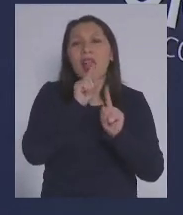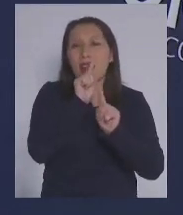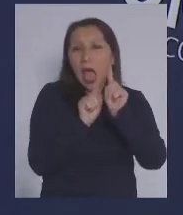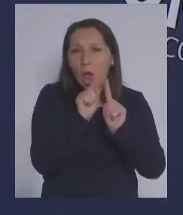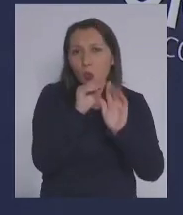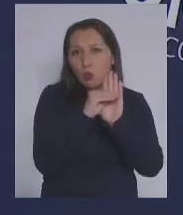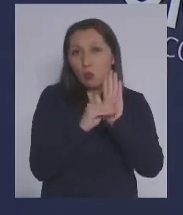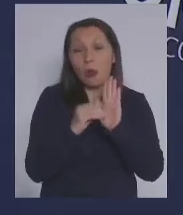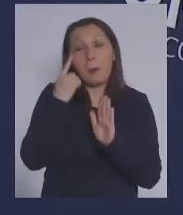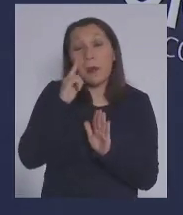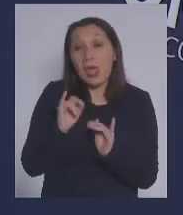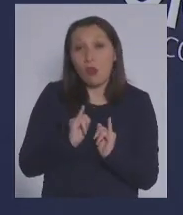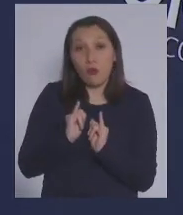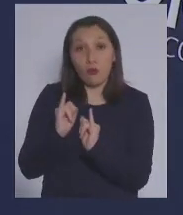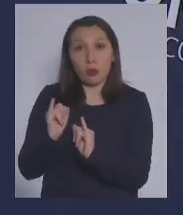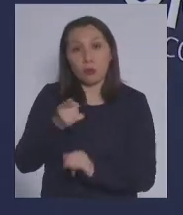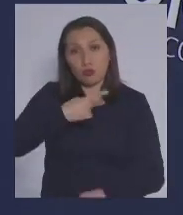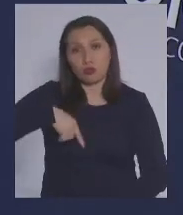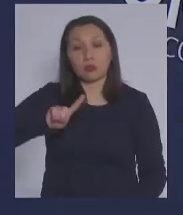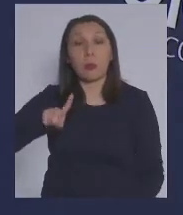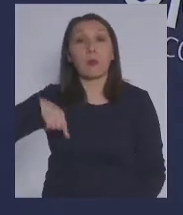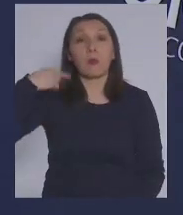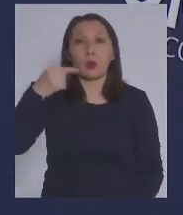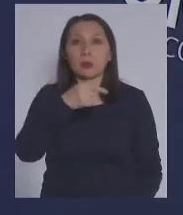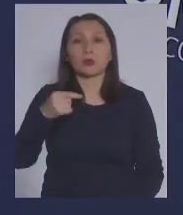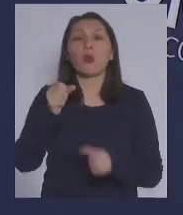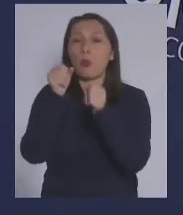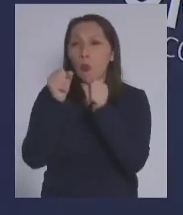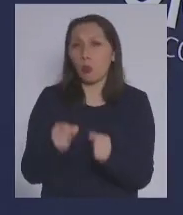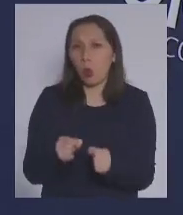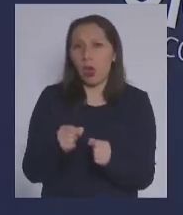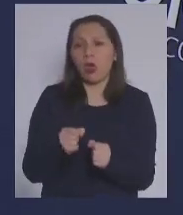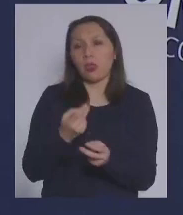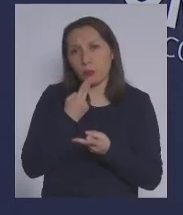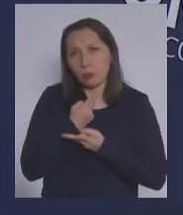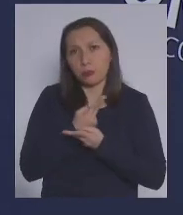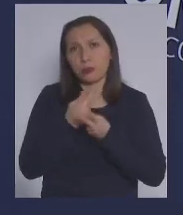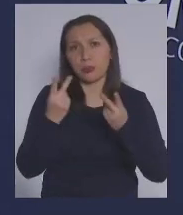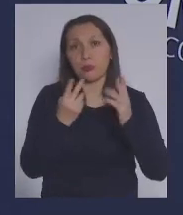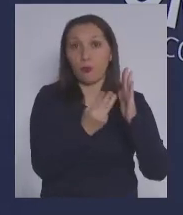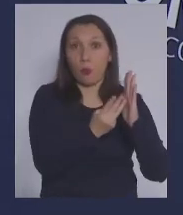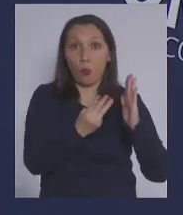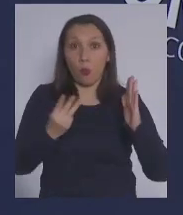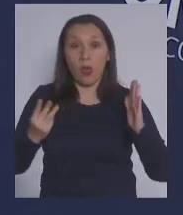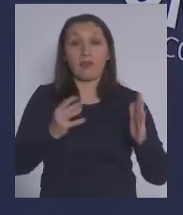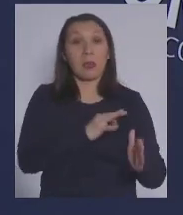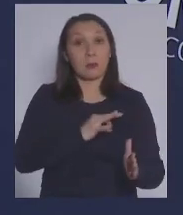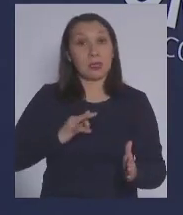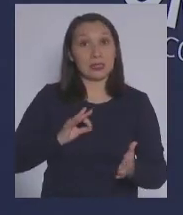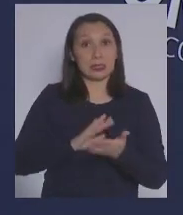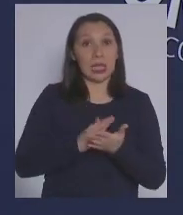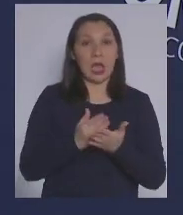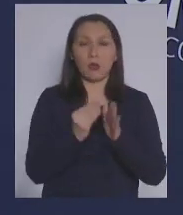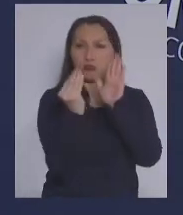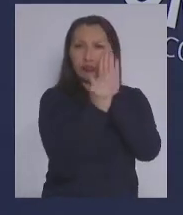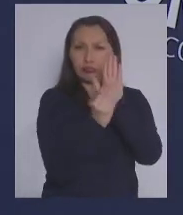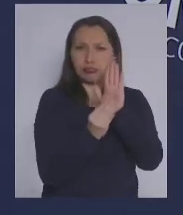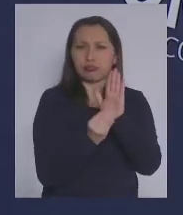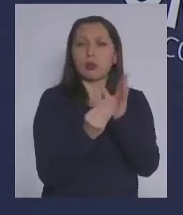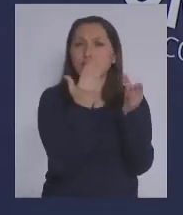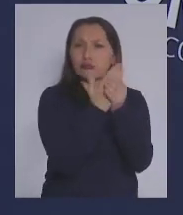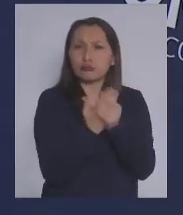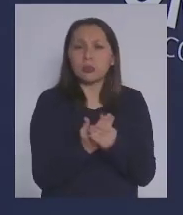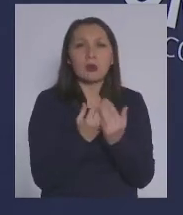pero con respecto a la información nosotros la próxima semana ya podemos informar en la página web del ministerio los informes de